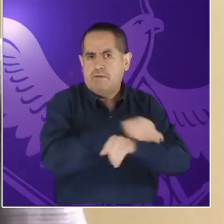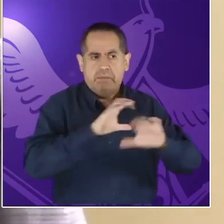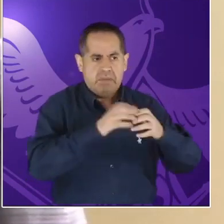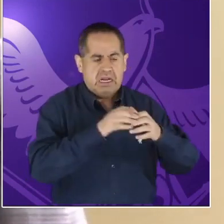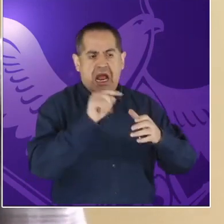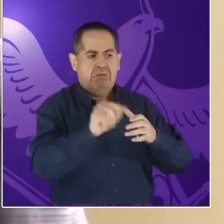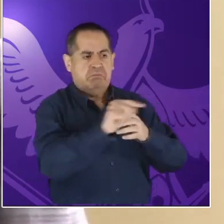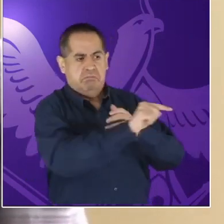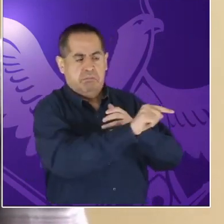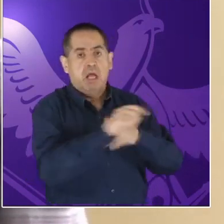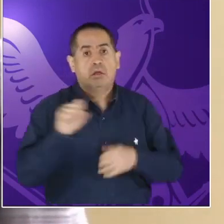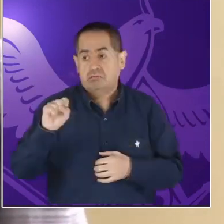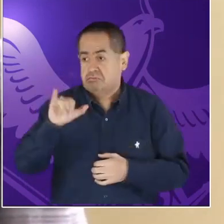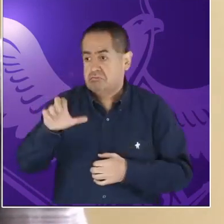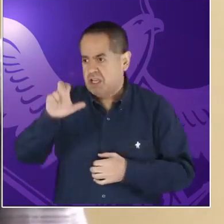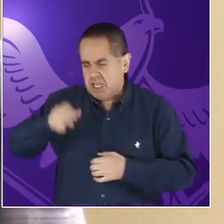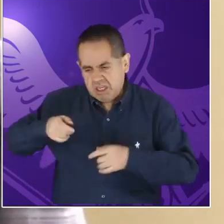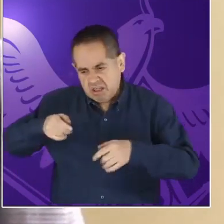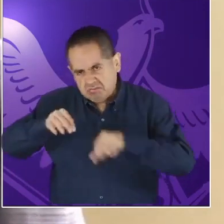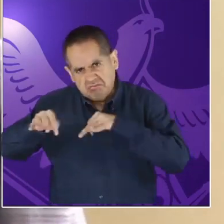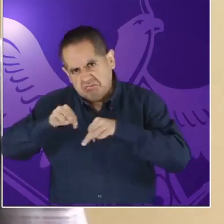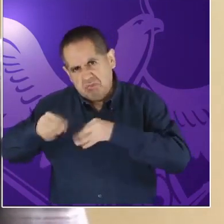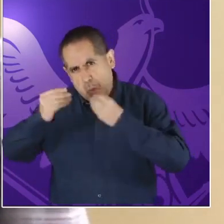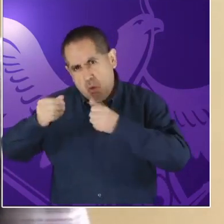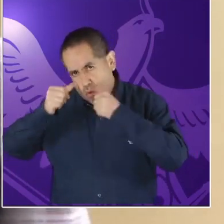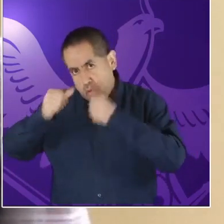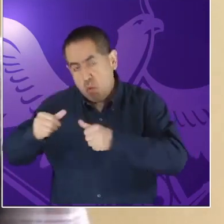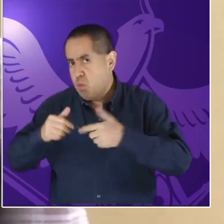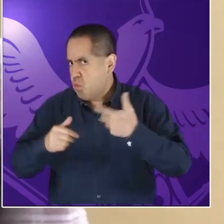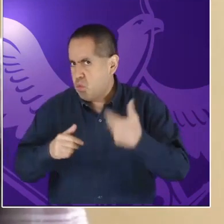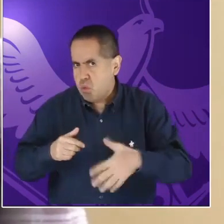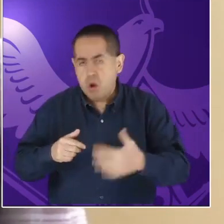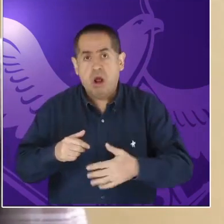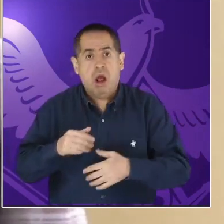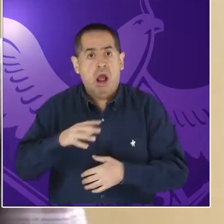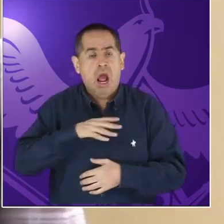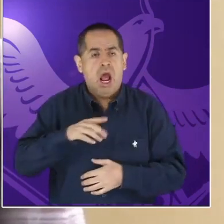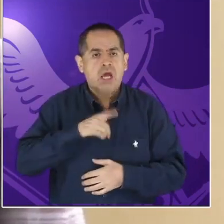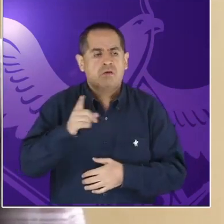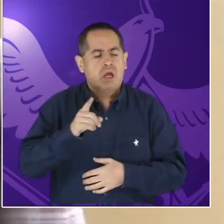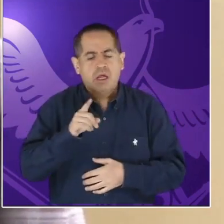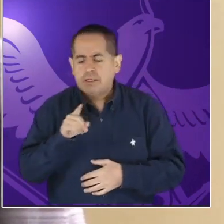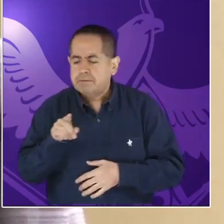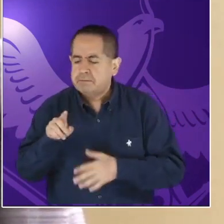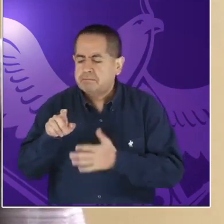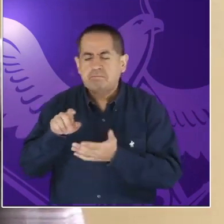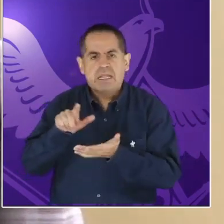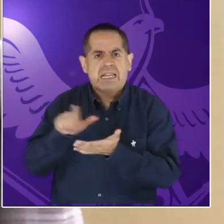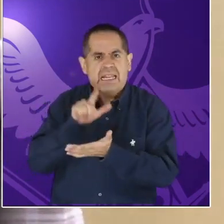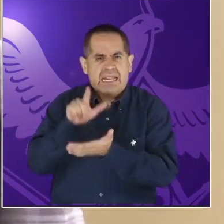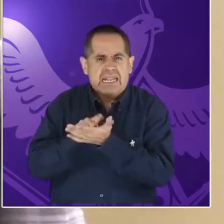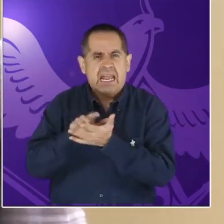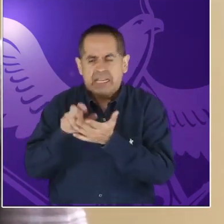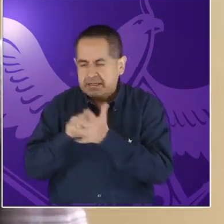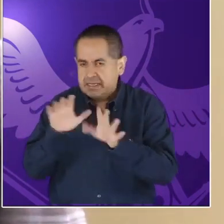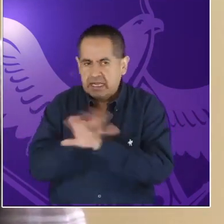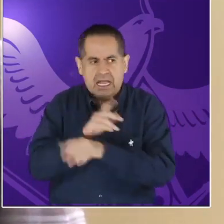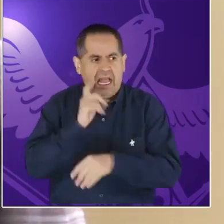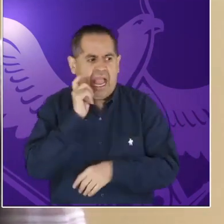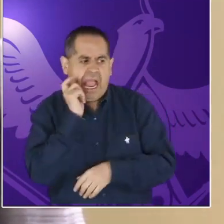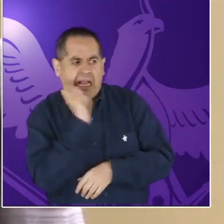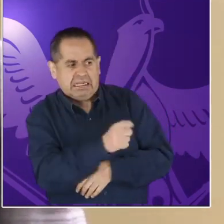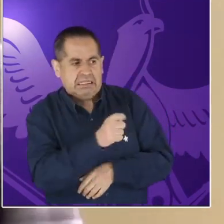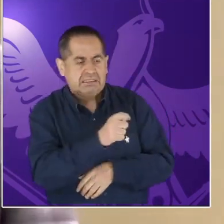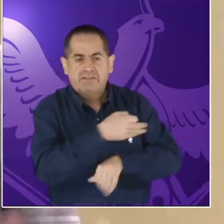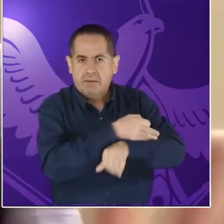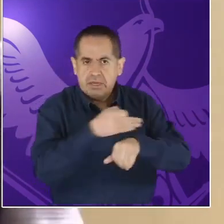en los que la Corte ha trabajado muchísimo. Hay una, digamos, verdadera reconformación del derecho de